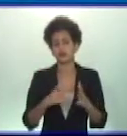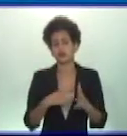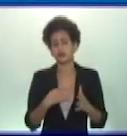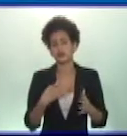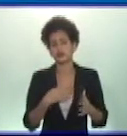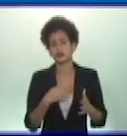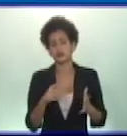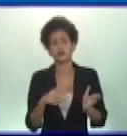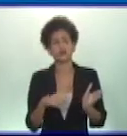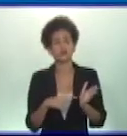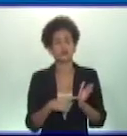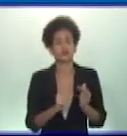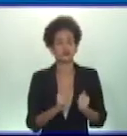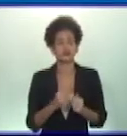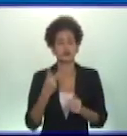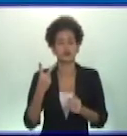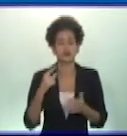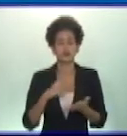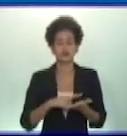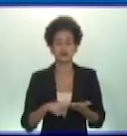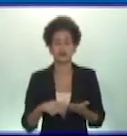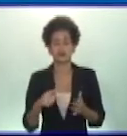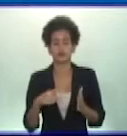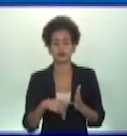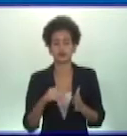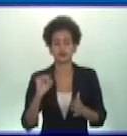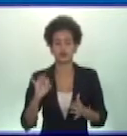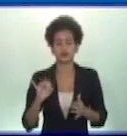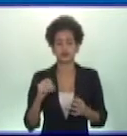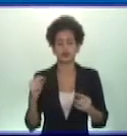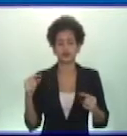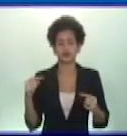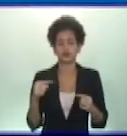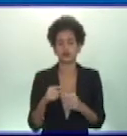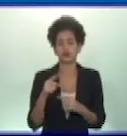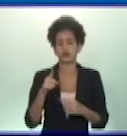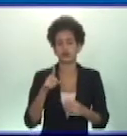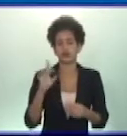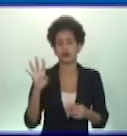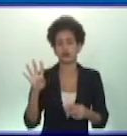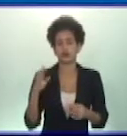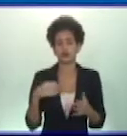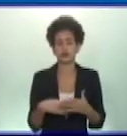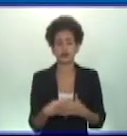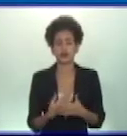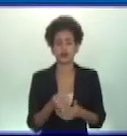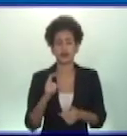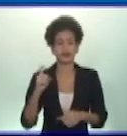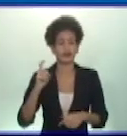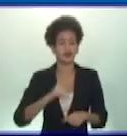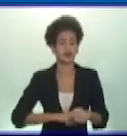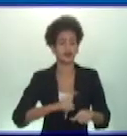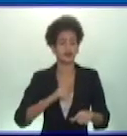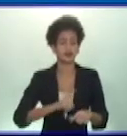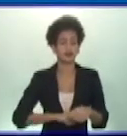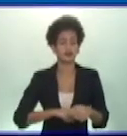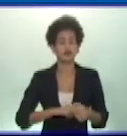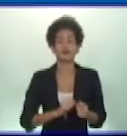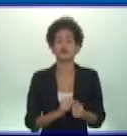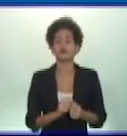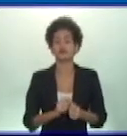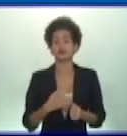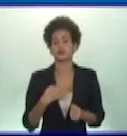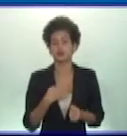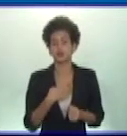2 semanas por 7 es igual a 14 días. Esto es el tiempo que estuvo en la playa, las 2 semanas, 14